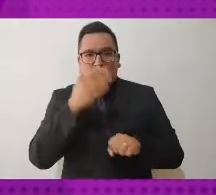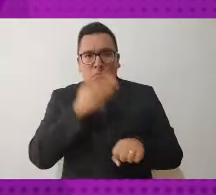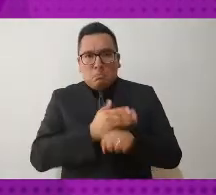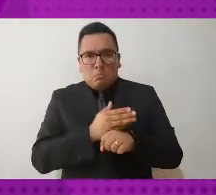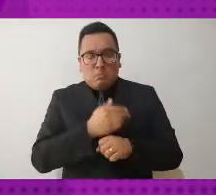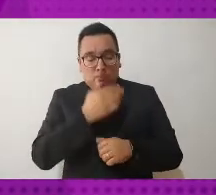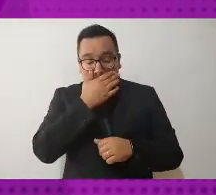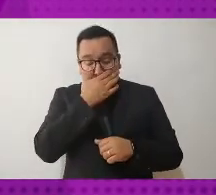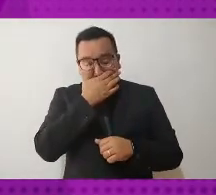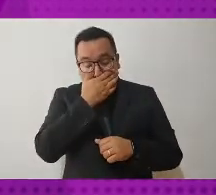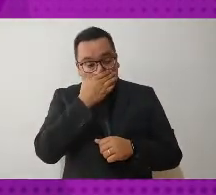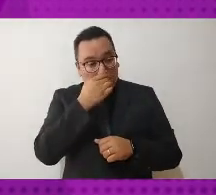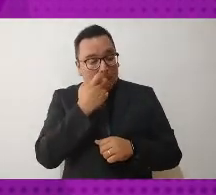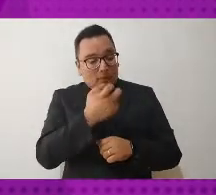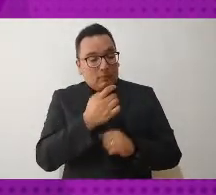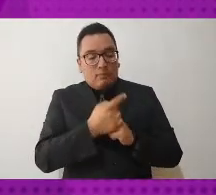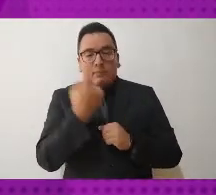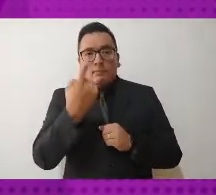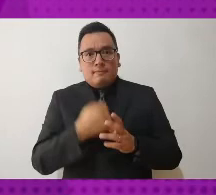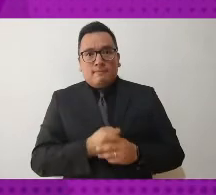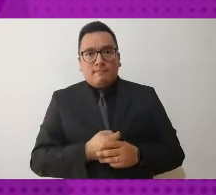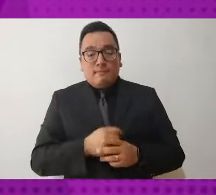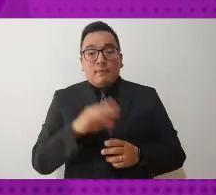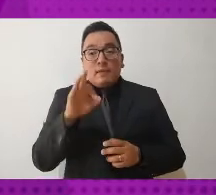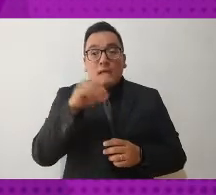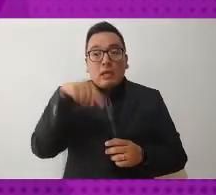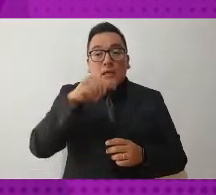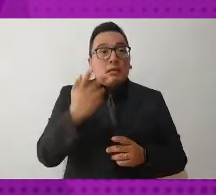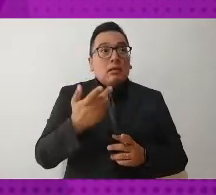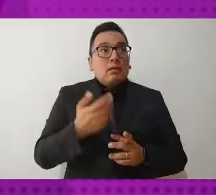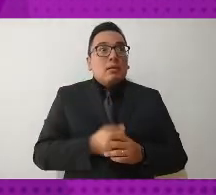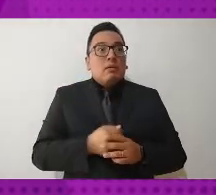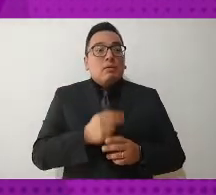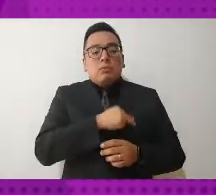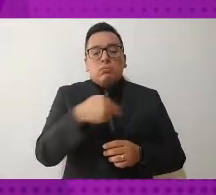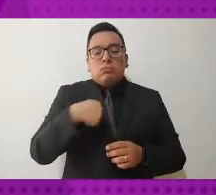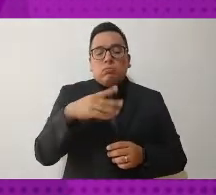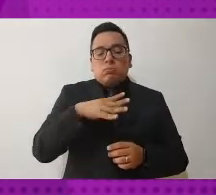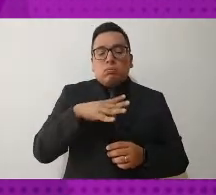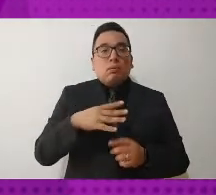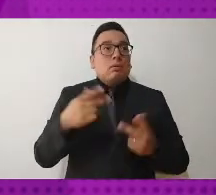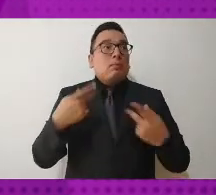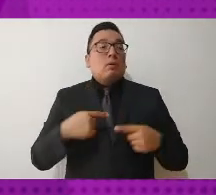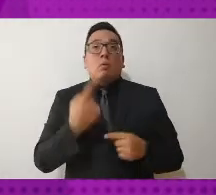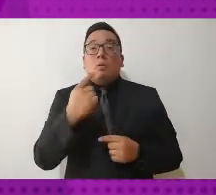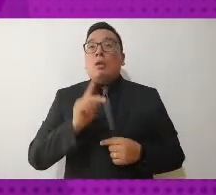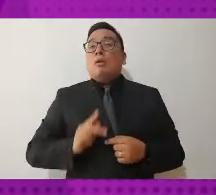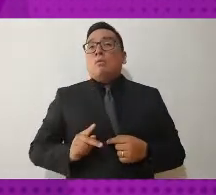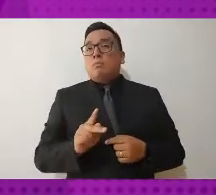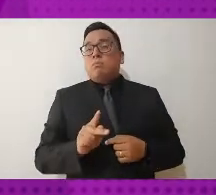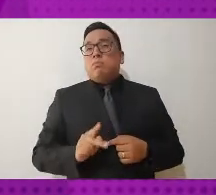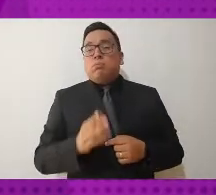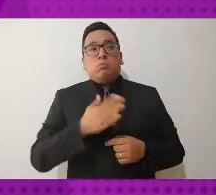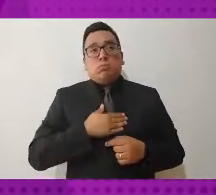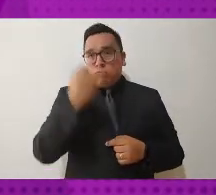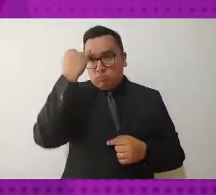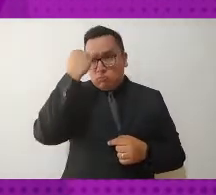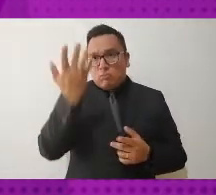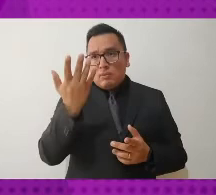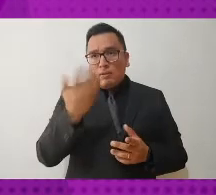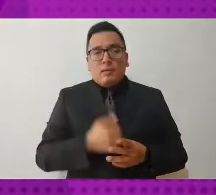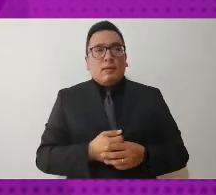como tal aquella persona porque si bien aquí en el estado tuvimos a una persona que se hizo pasar por indígena